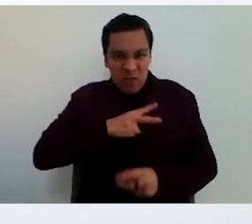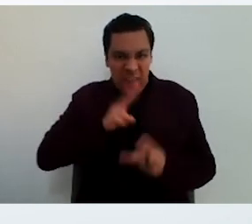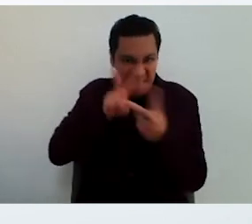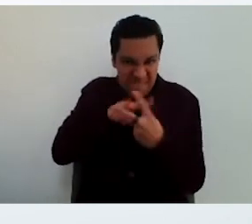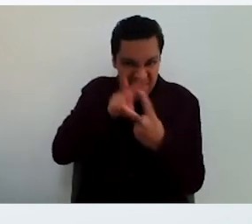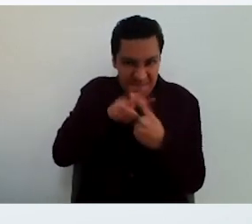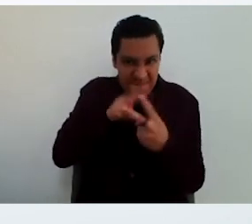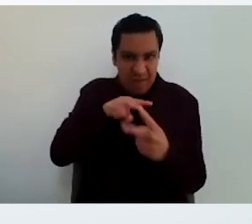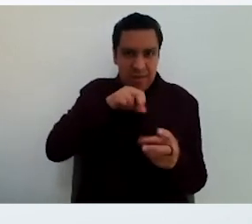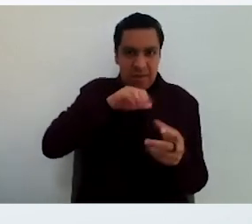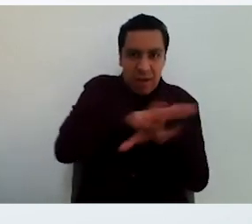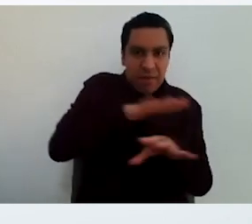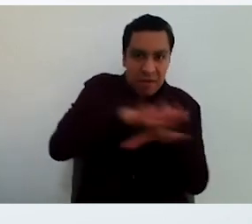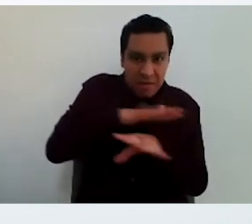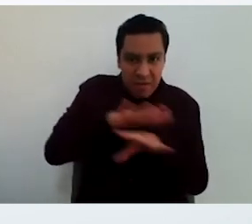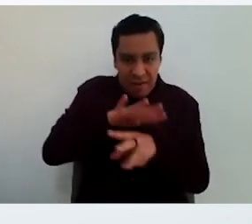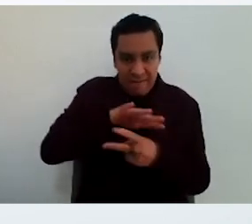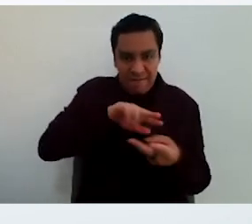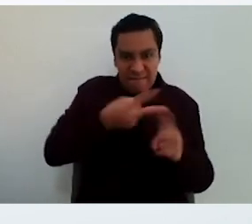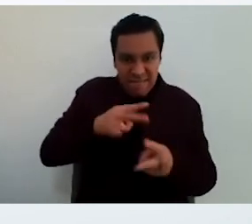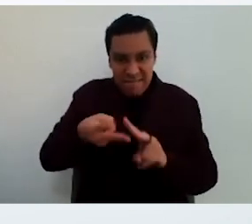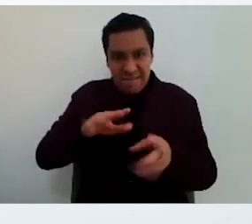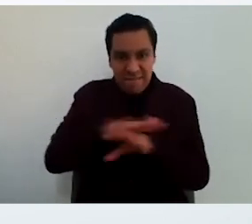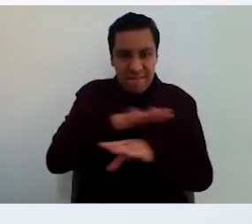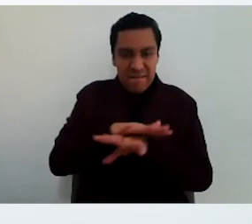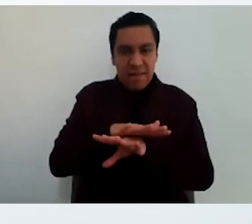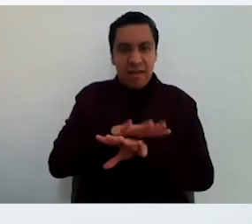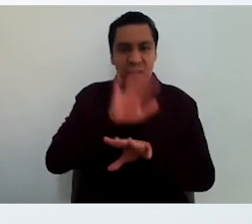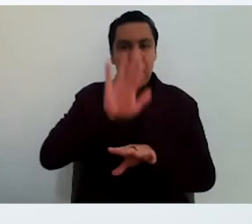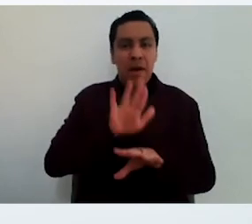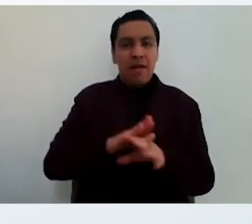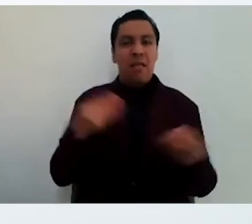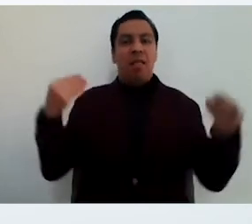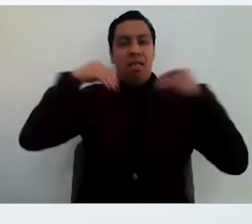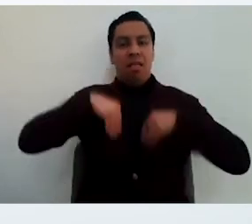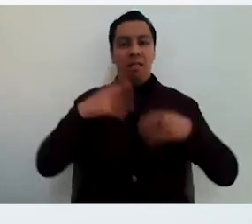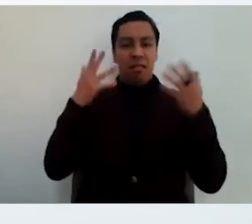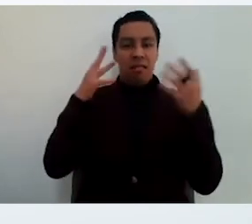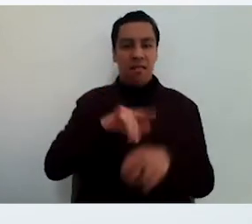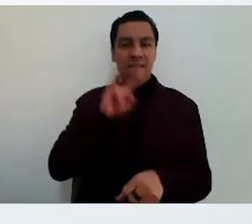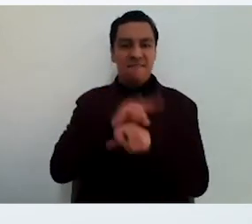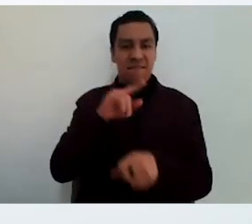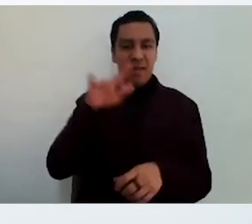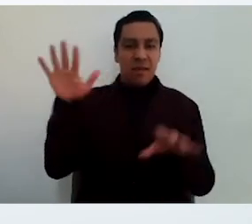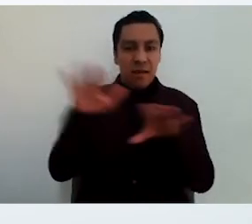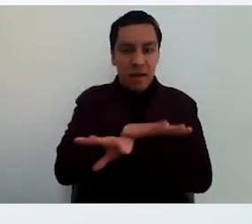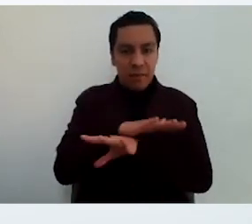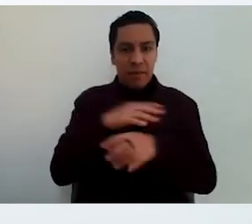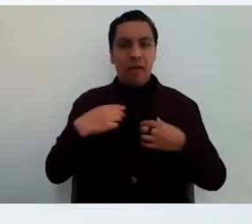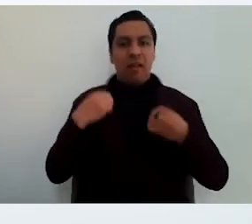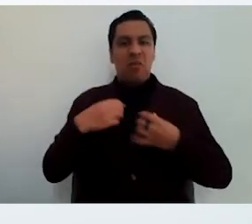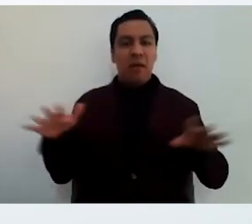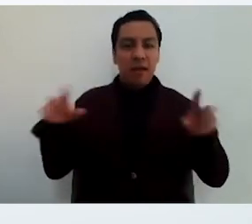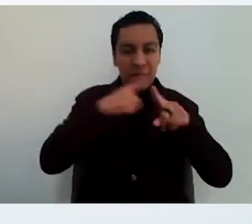podría pasar es que el mismo virus llega pero con ropa diferente dentro de un año. Y entonces se presenta y nuestro